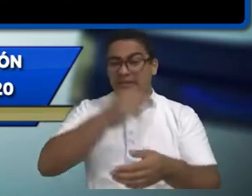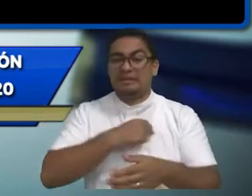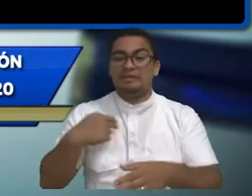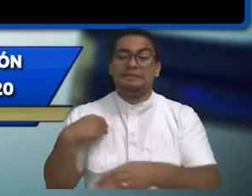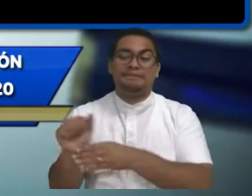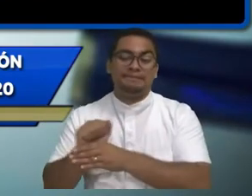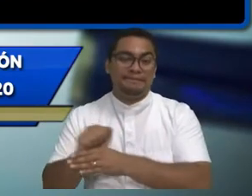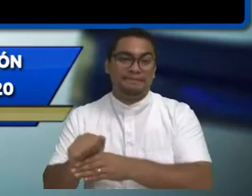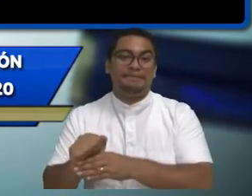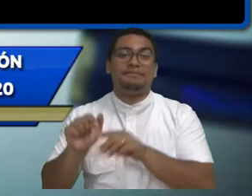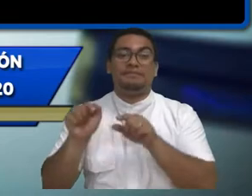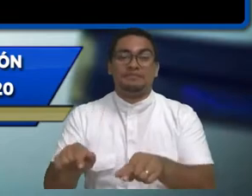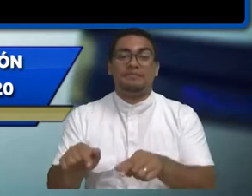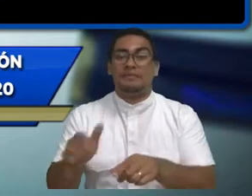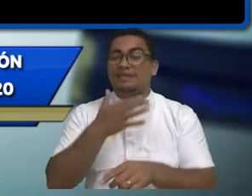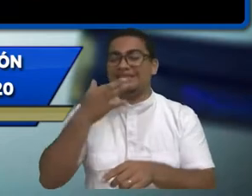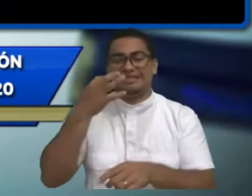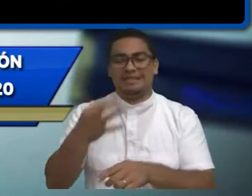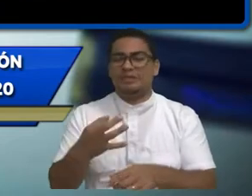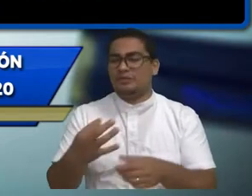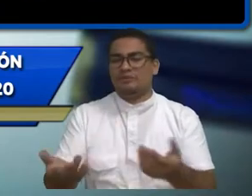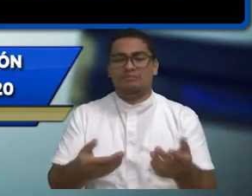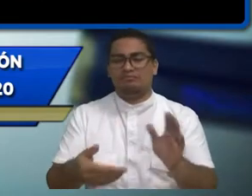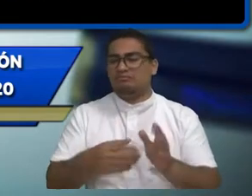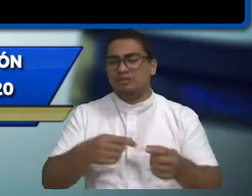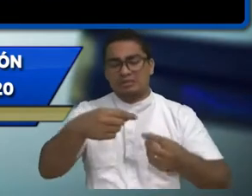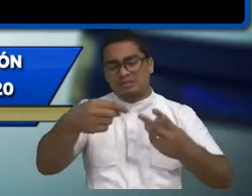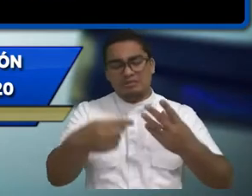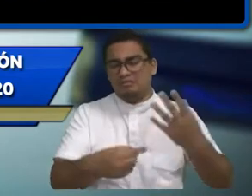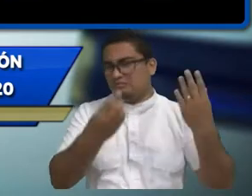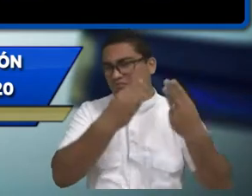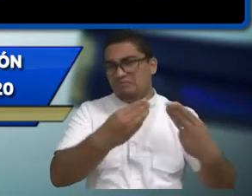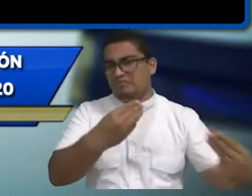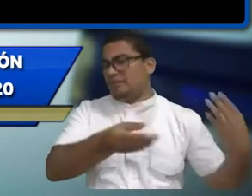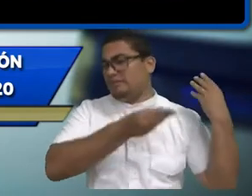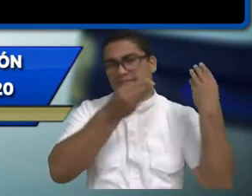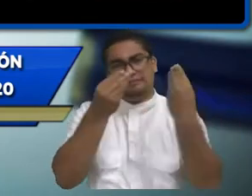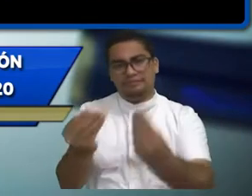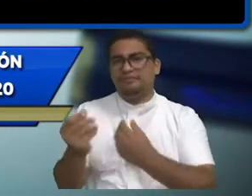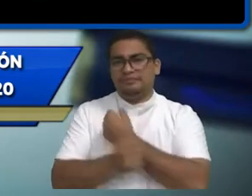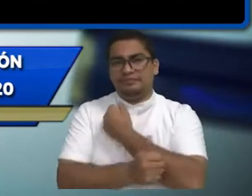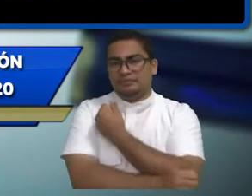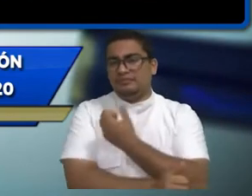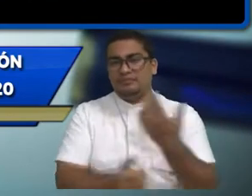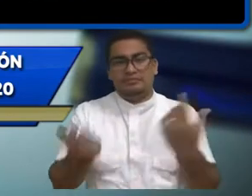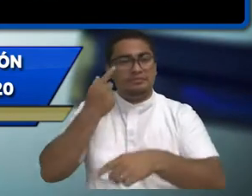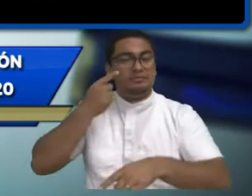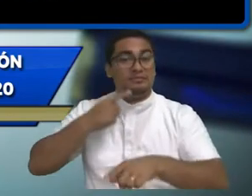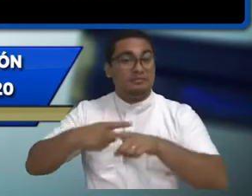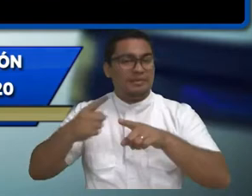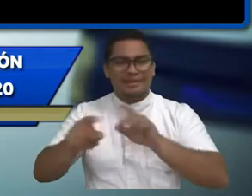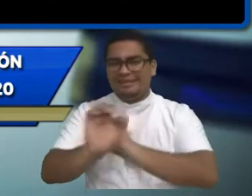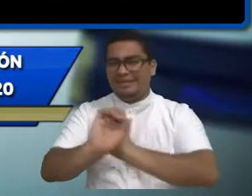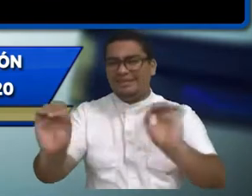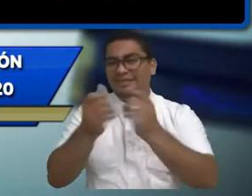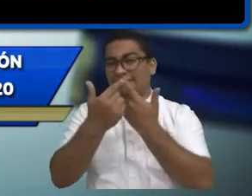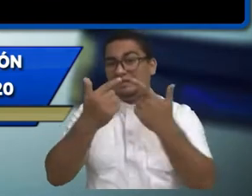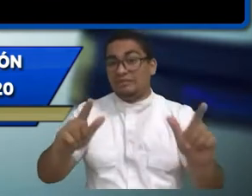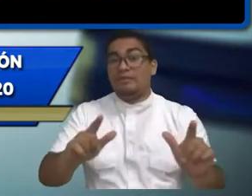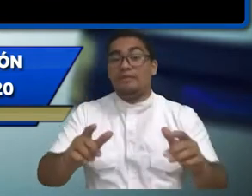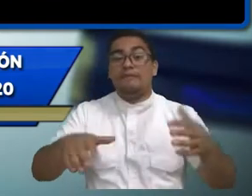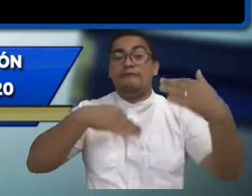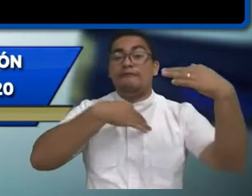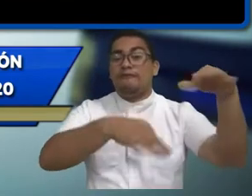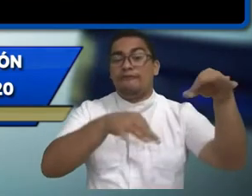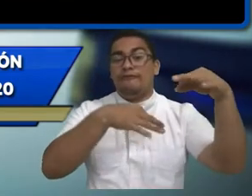entonces aseguramos eso y es parte de la gratuidad del protagonista el material de estudio